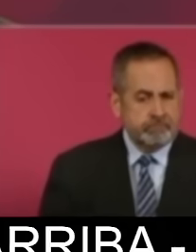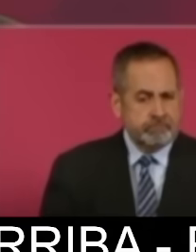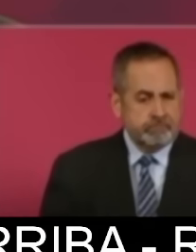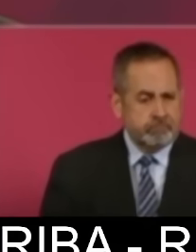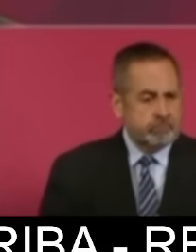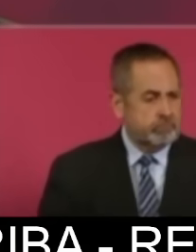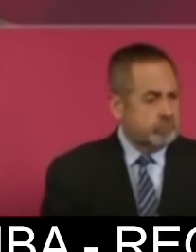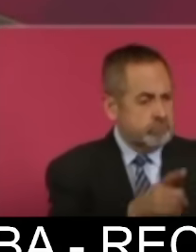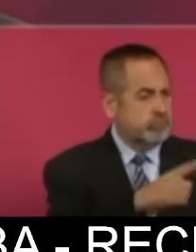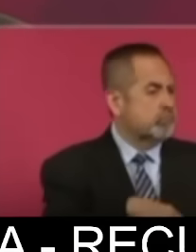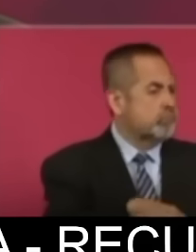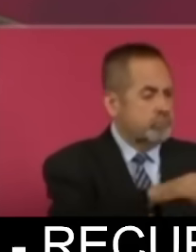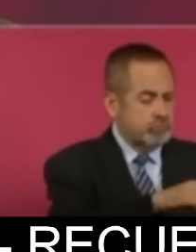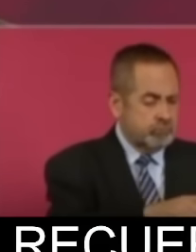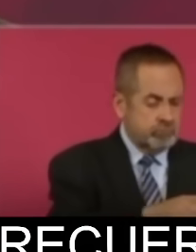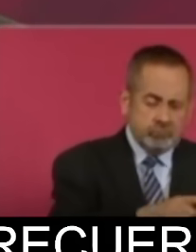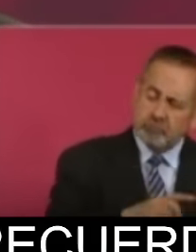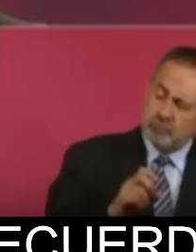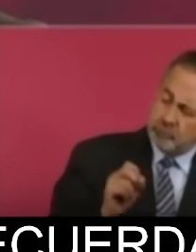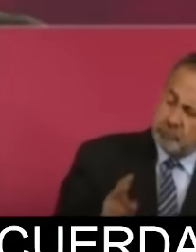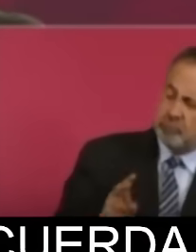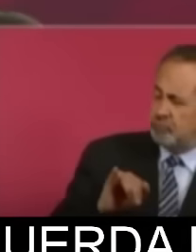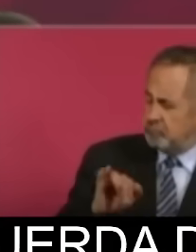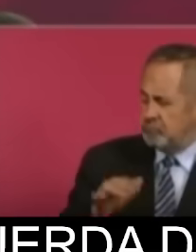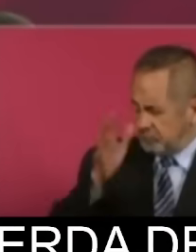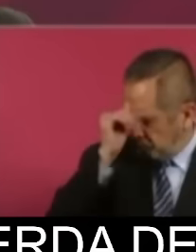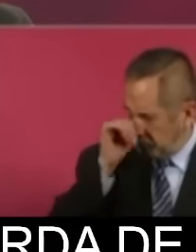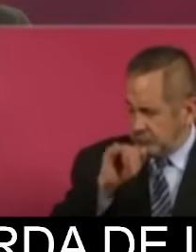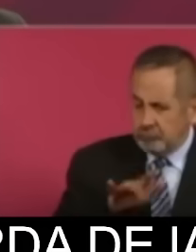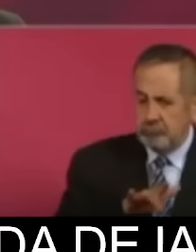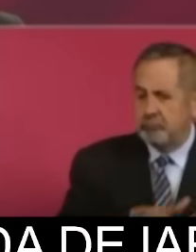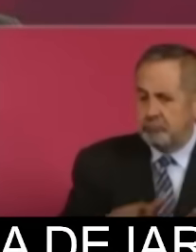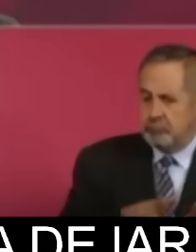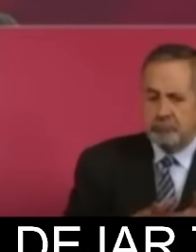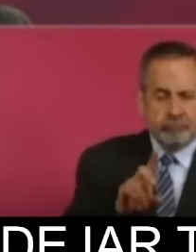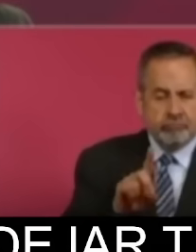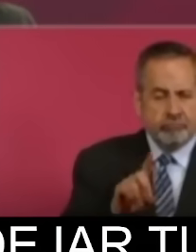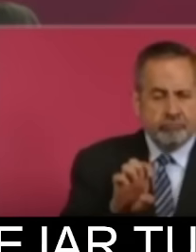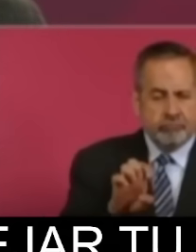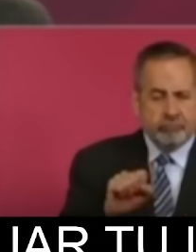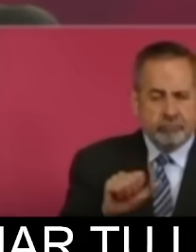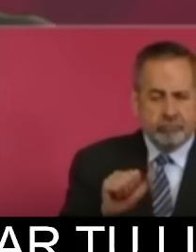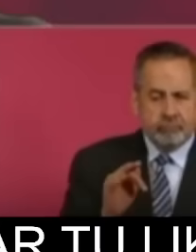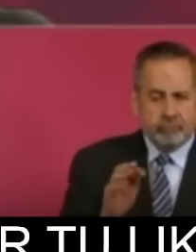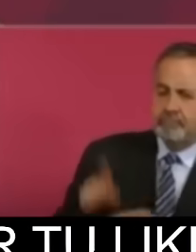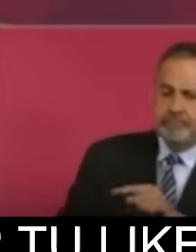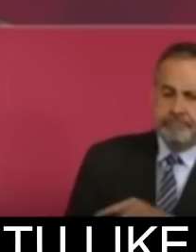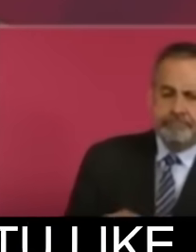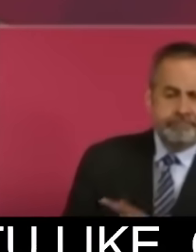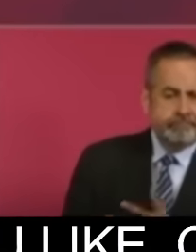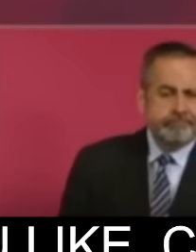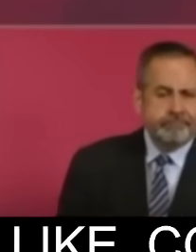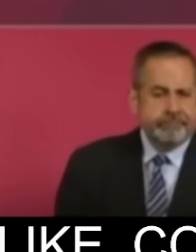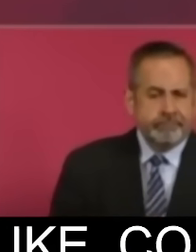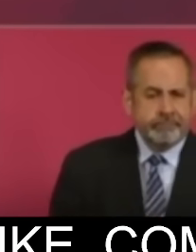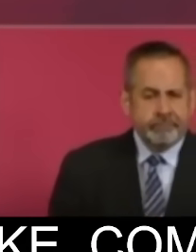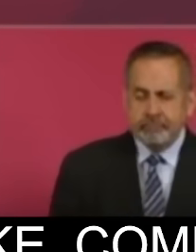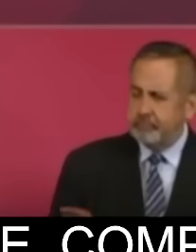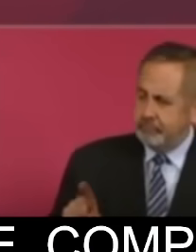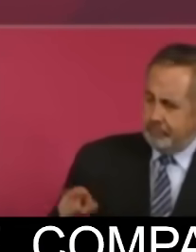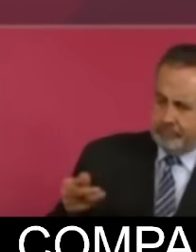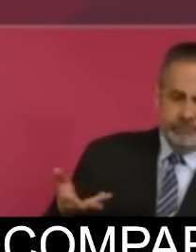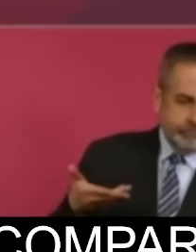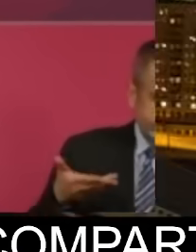aceptaron promovieron y apoyaron el desafuero de el